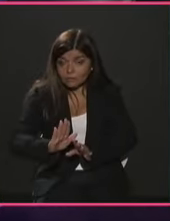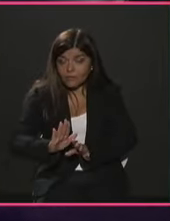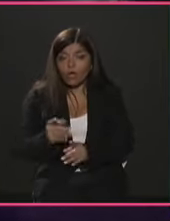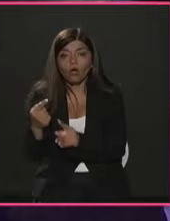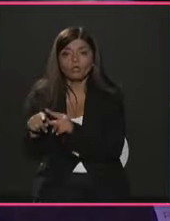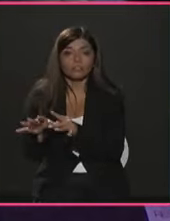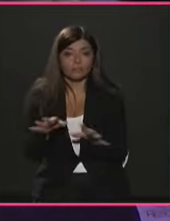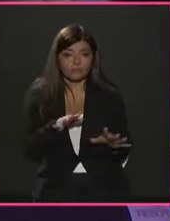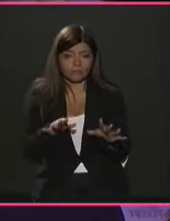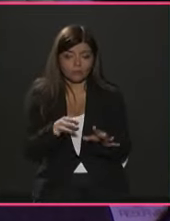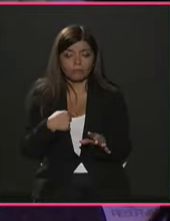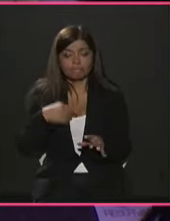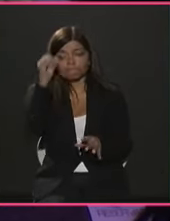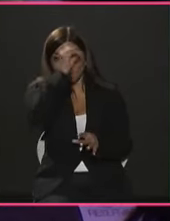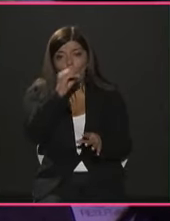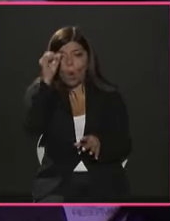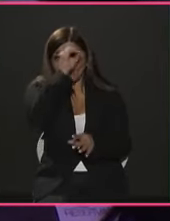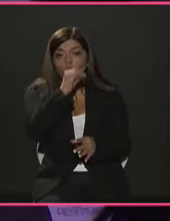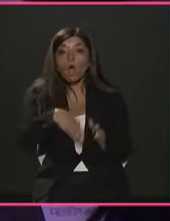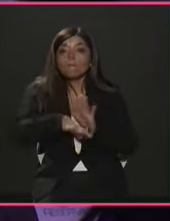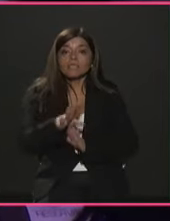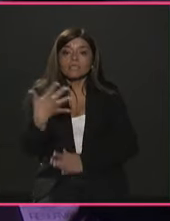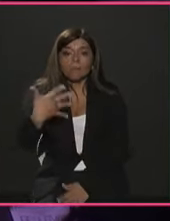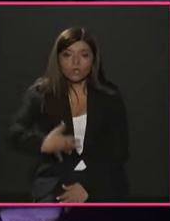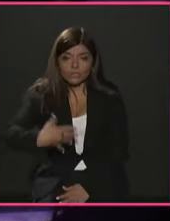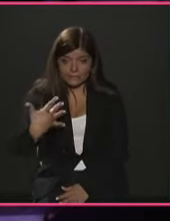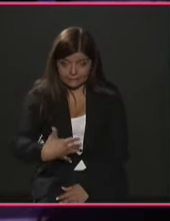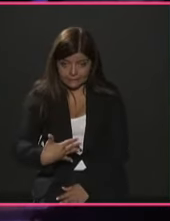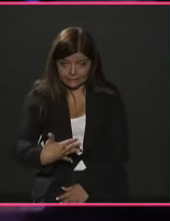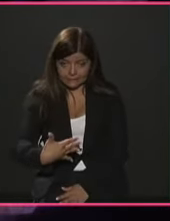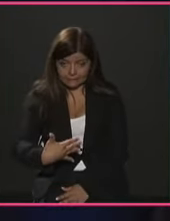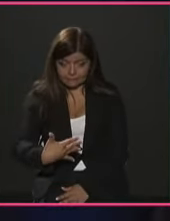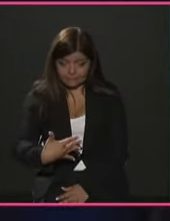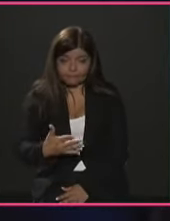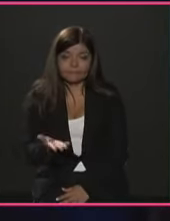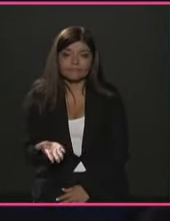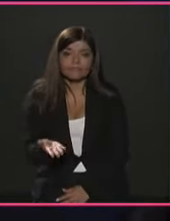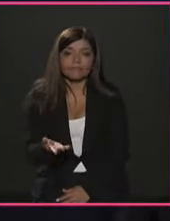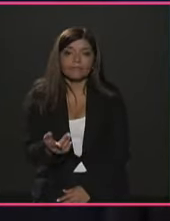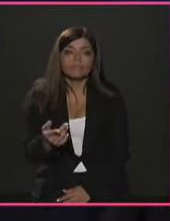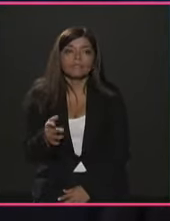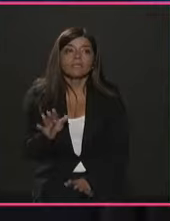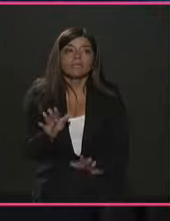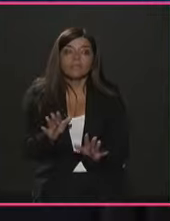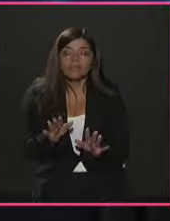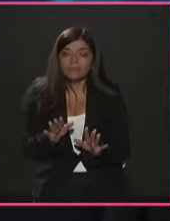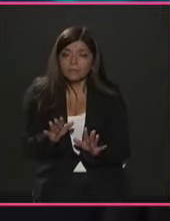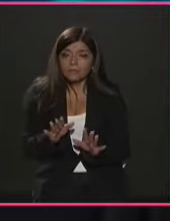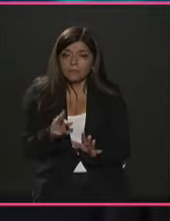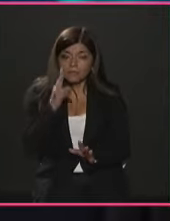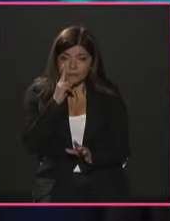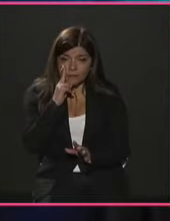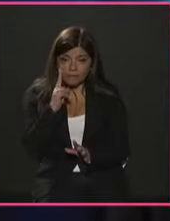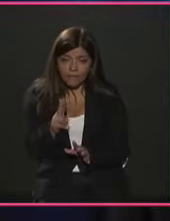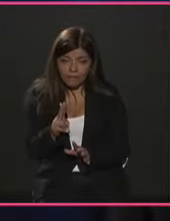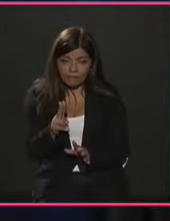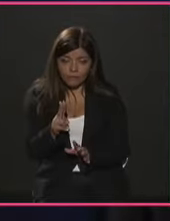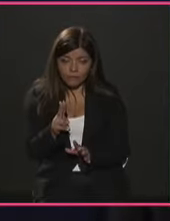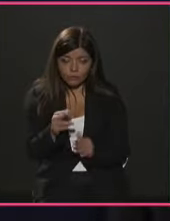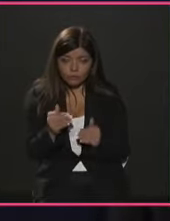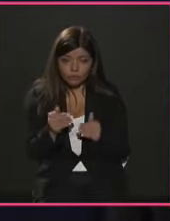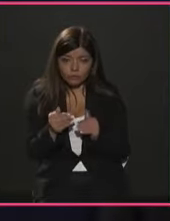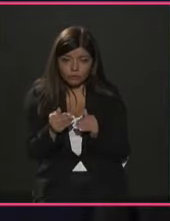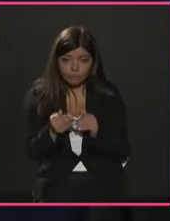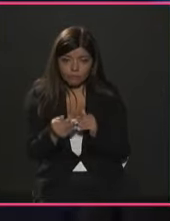punto que en mi opinión es más importante estamos viendo tardanza